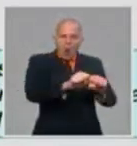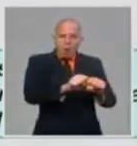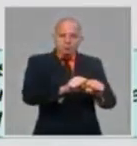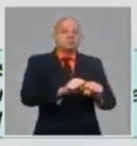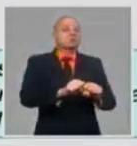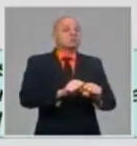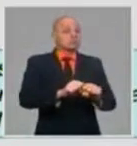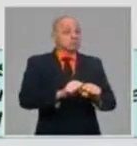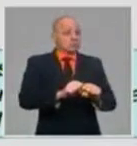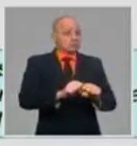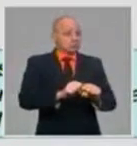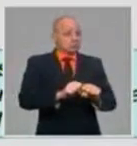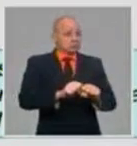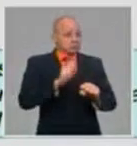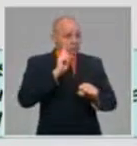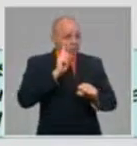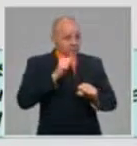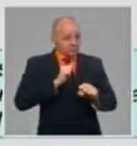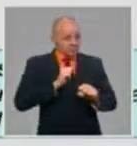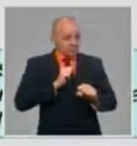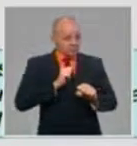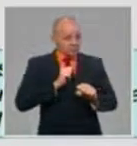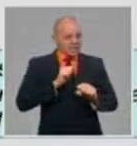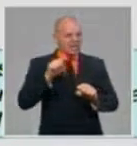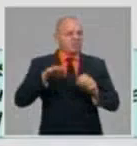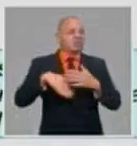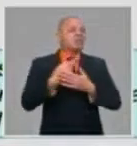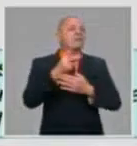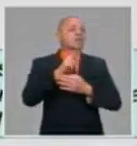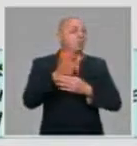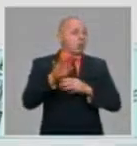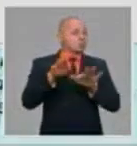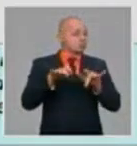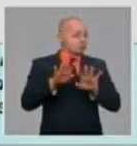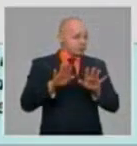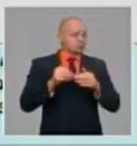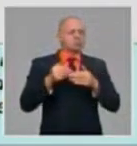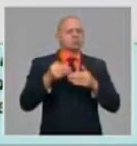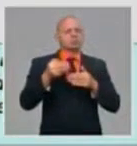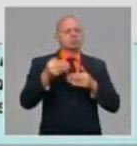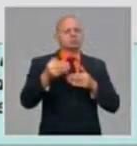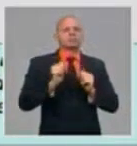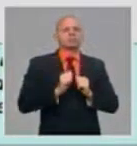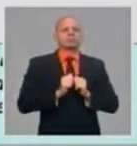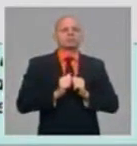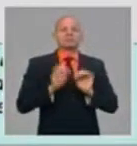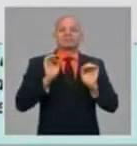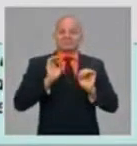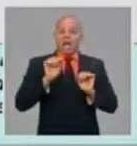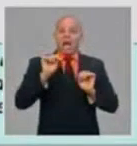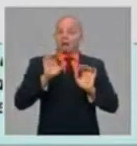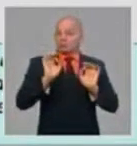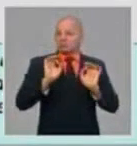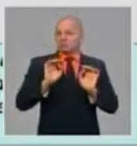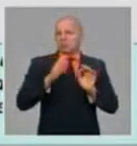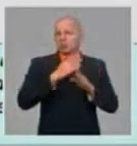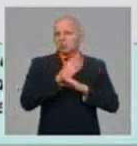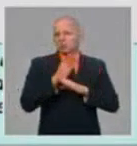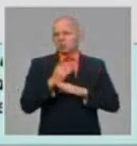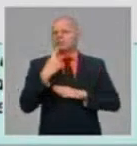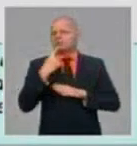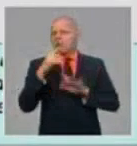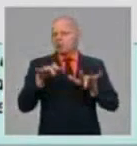de Cuba. Saca eso. El 24, continuamos. El mismo 24, un poquito después,